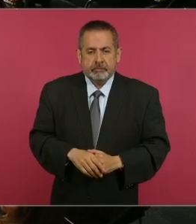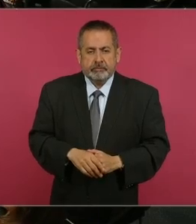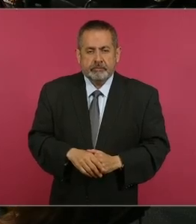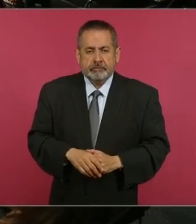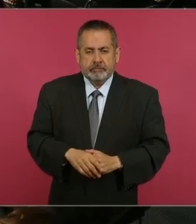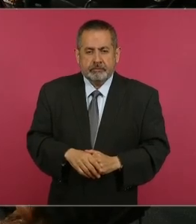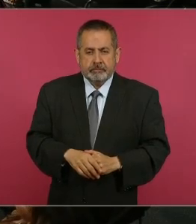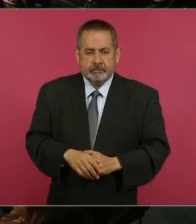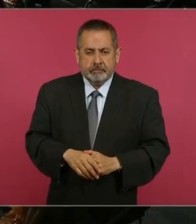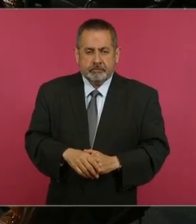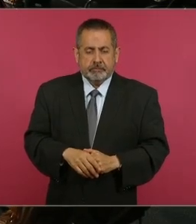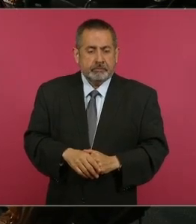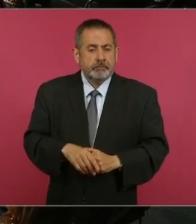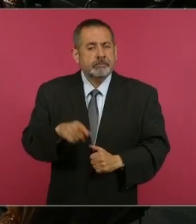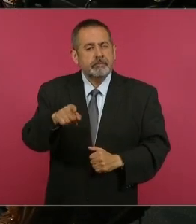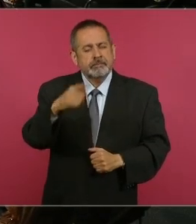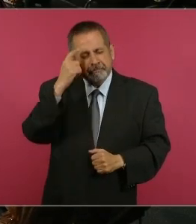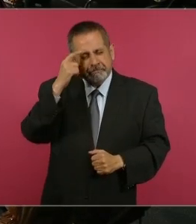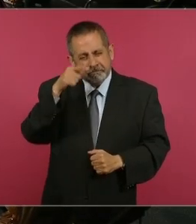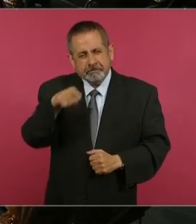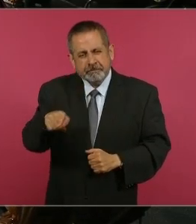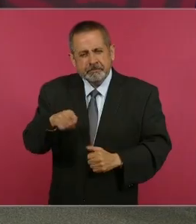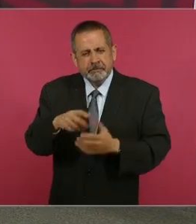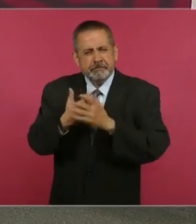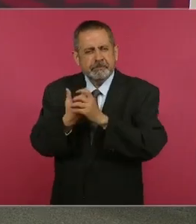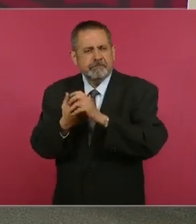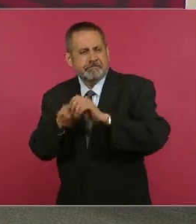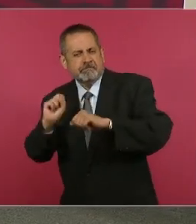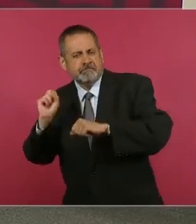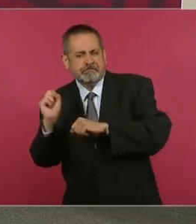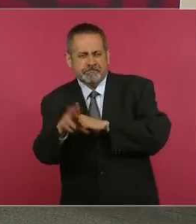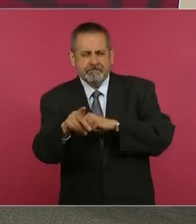cuando hay un pitcher también latino, ya son 6,